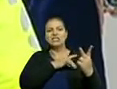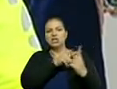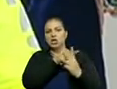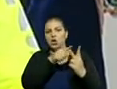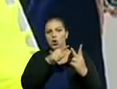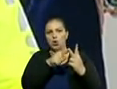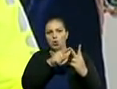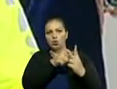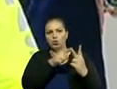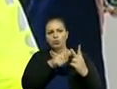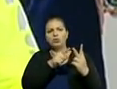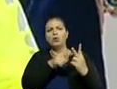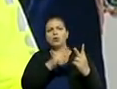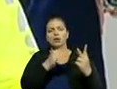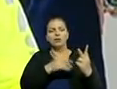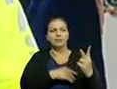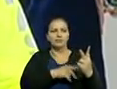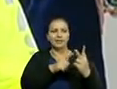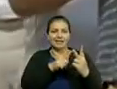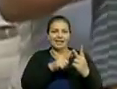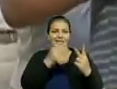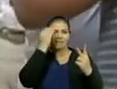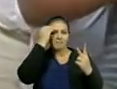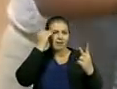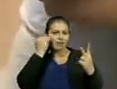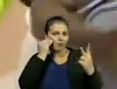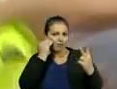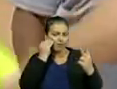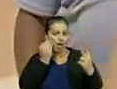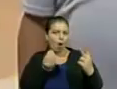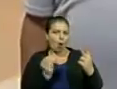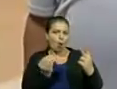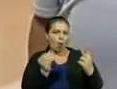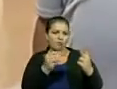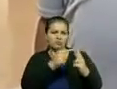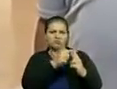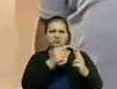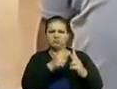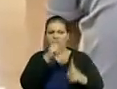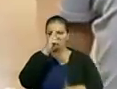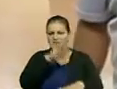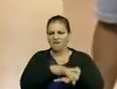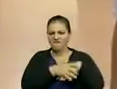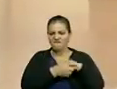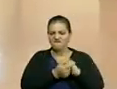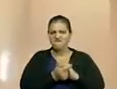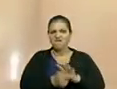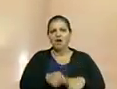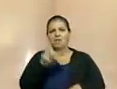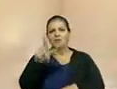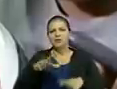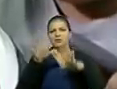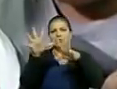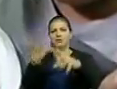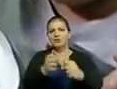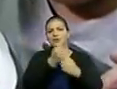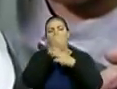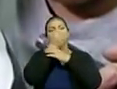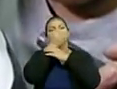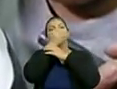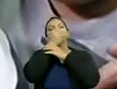menor de edad, el de nacionalidad chilena. La tarde de este viernes, Guamán se reencontró con sus familiares. Que querían